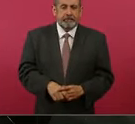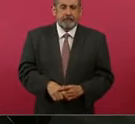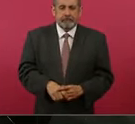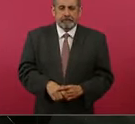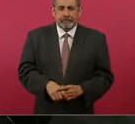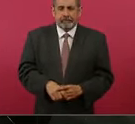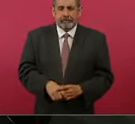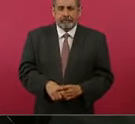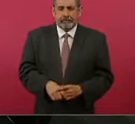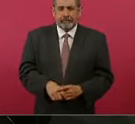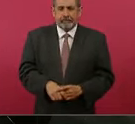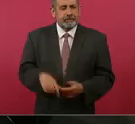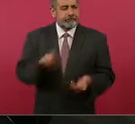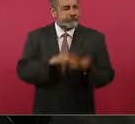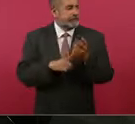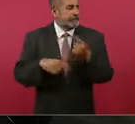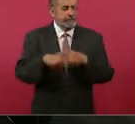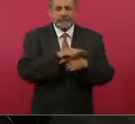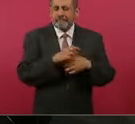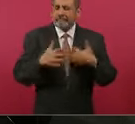Pero esta es parte de la desesperación.